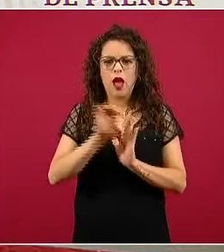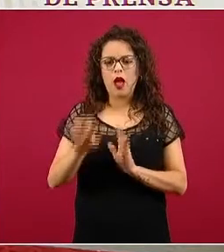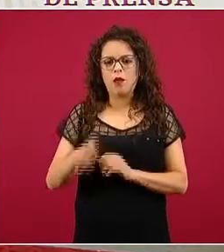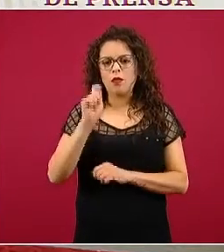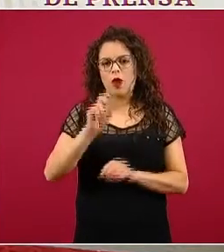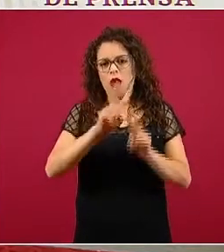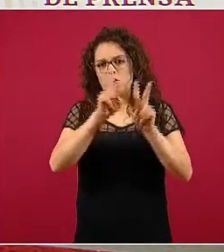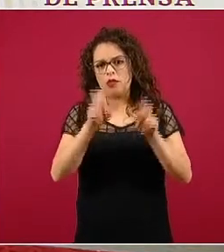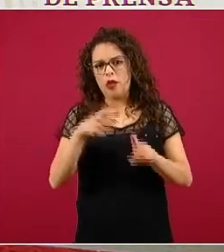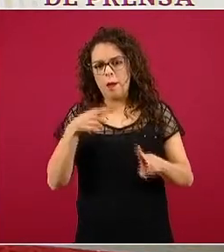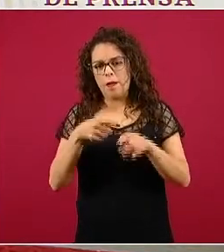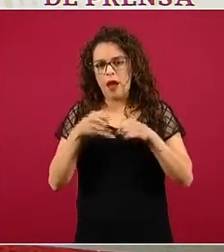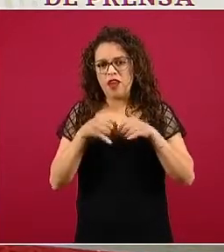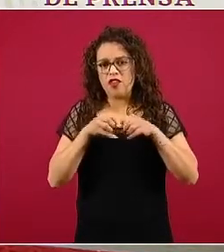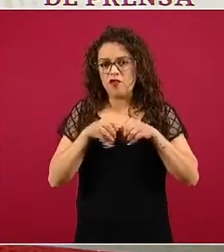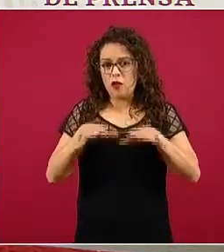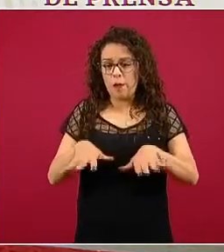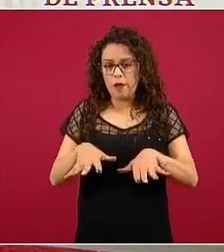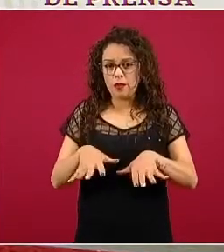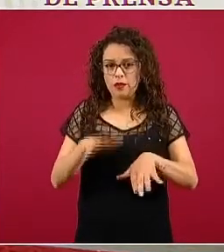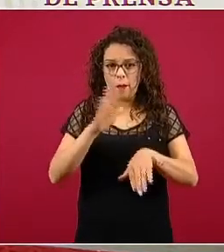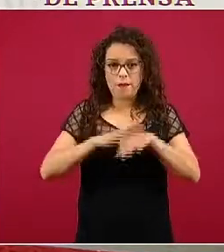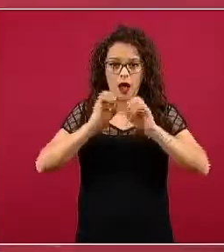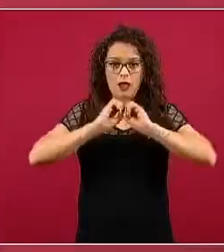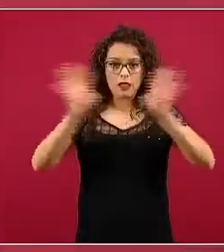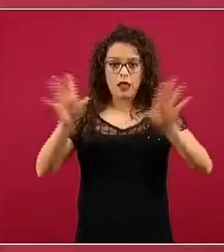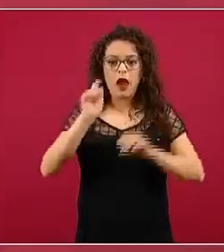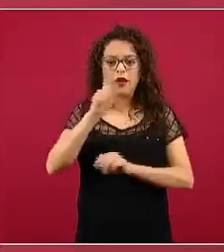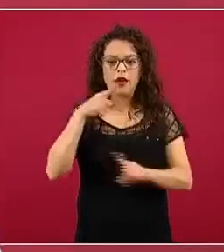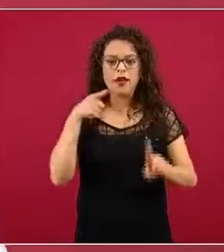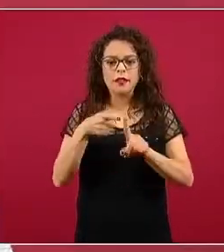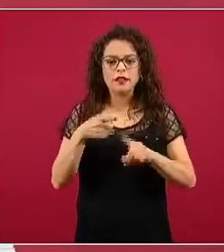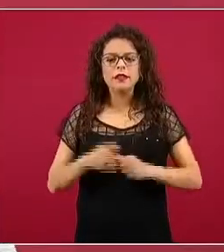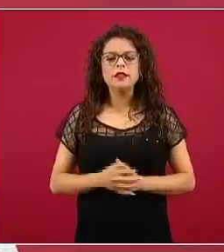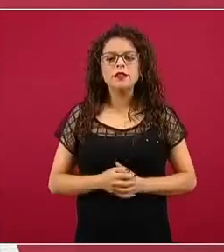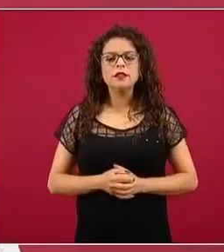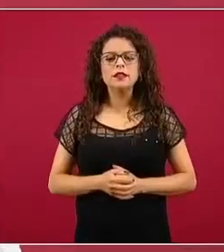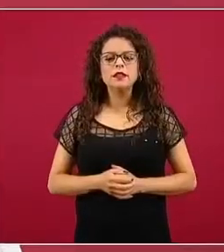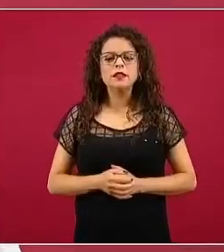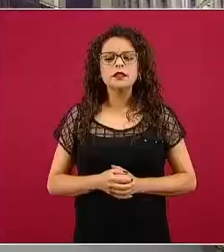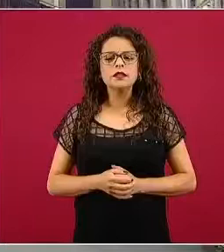temático, la información más amplia, nos estamos refiriendo a…